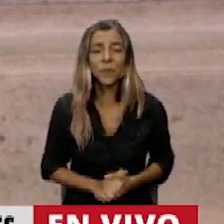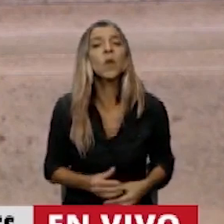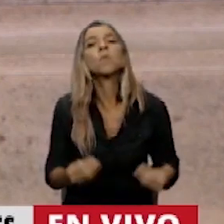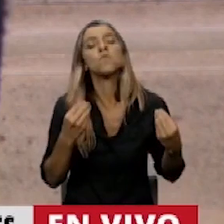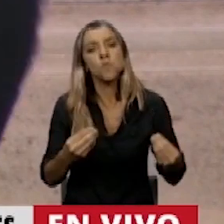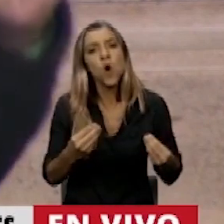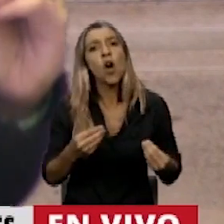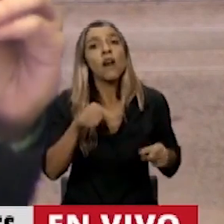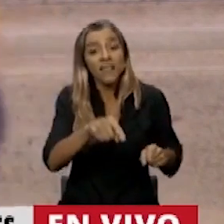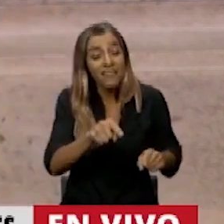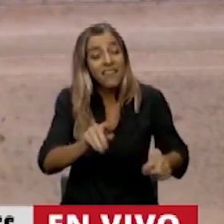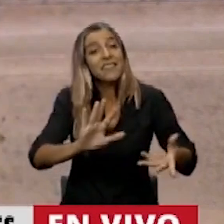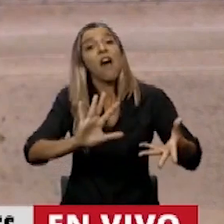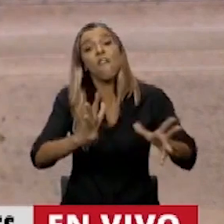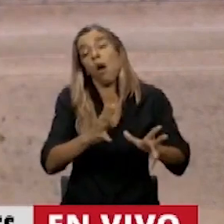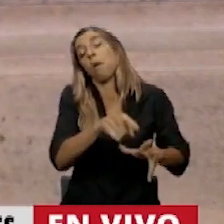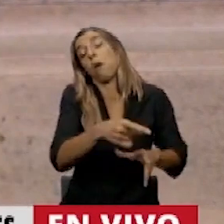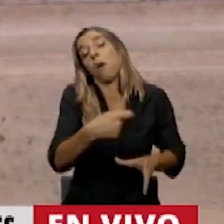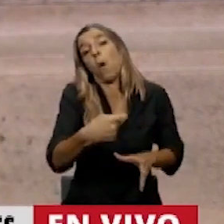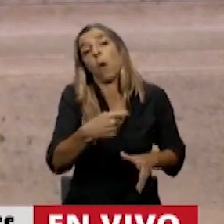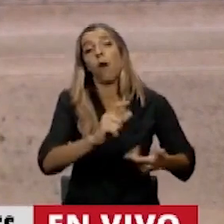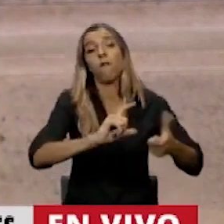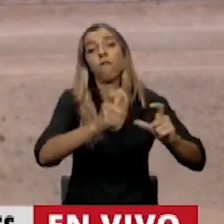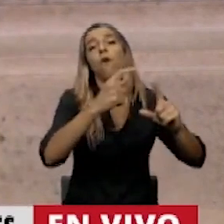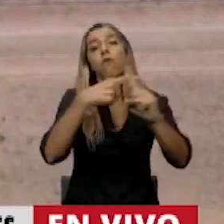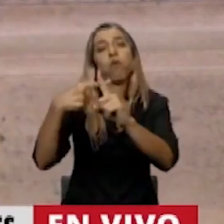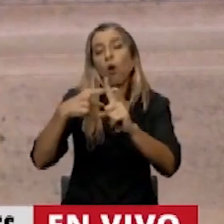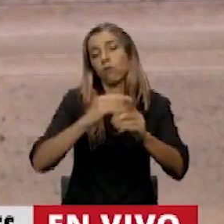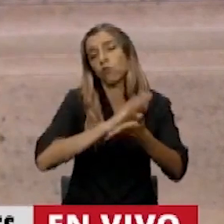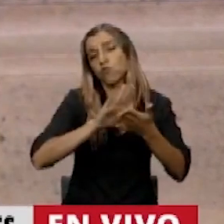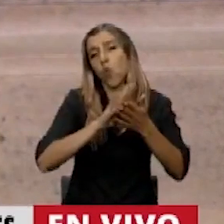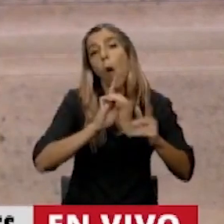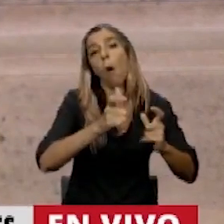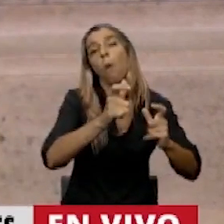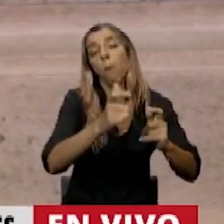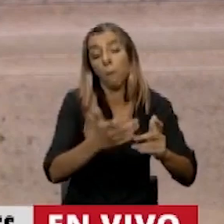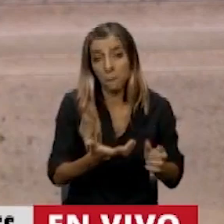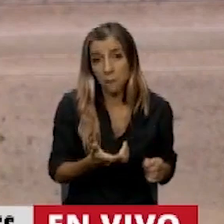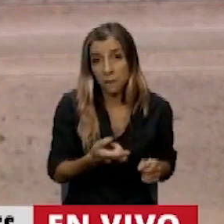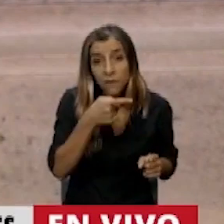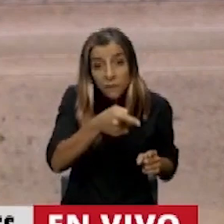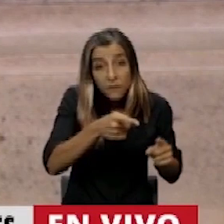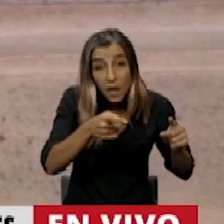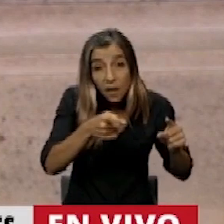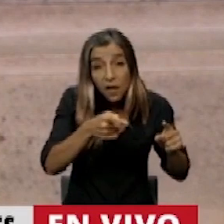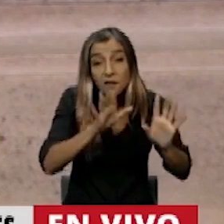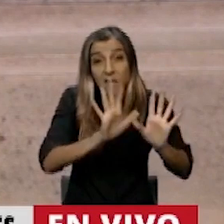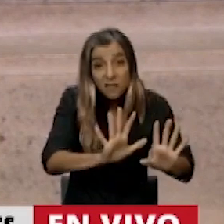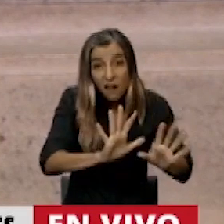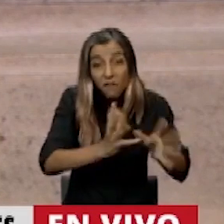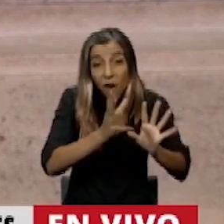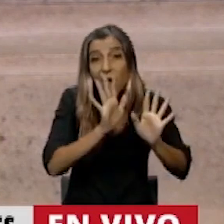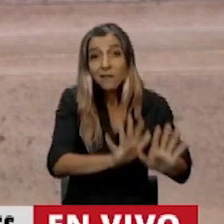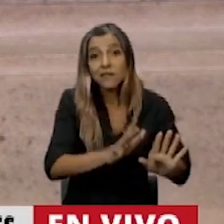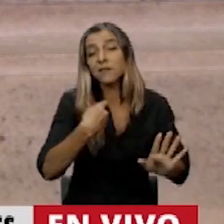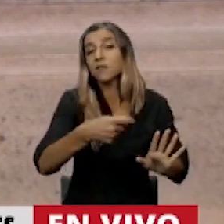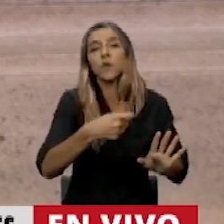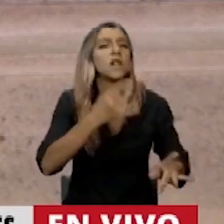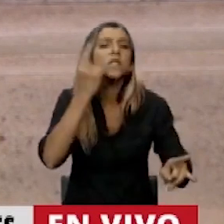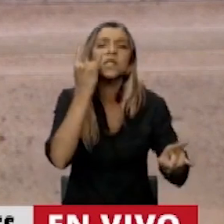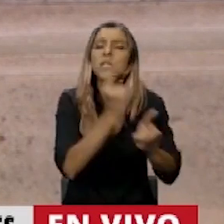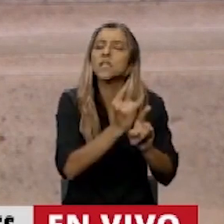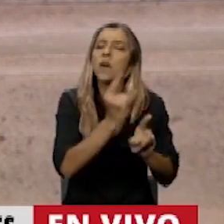con esta nueva fórmula que quieren imponer, las jubilaciones siempre van